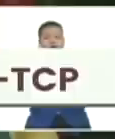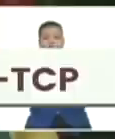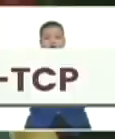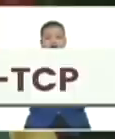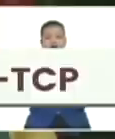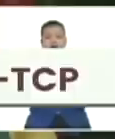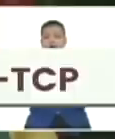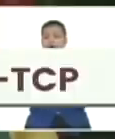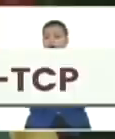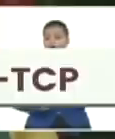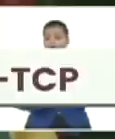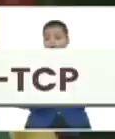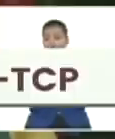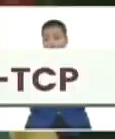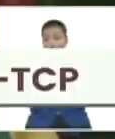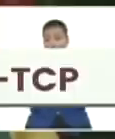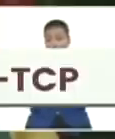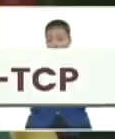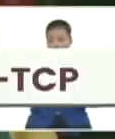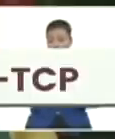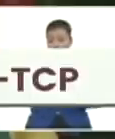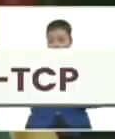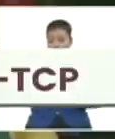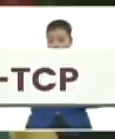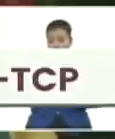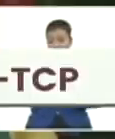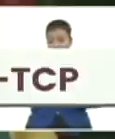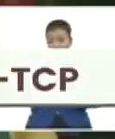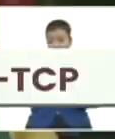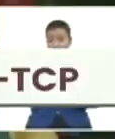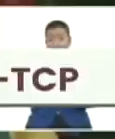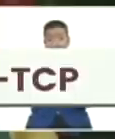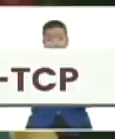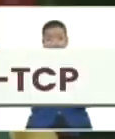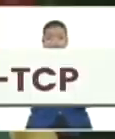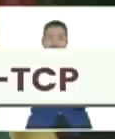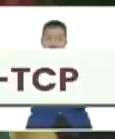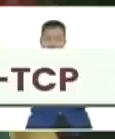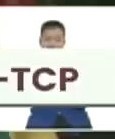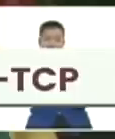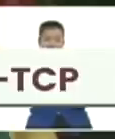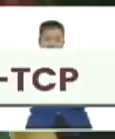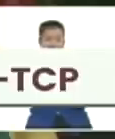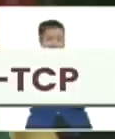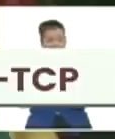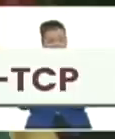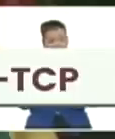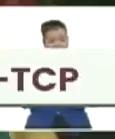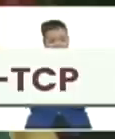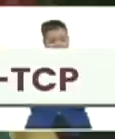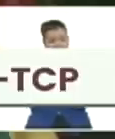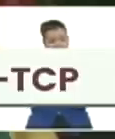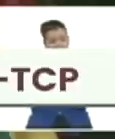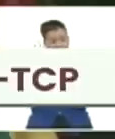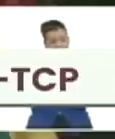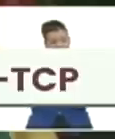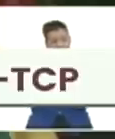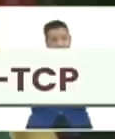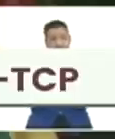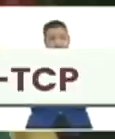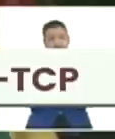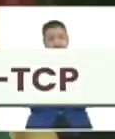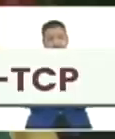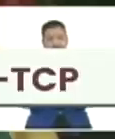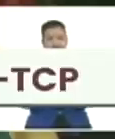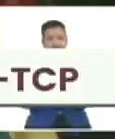Democrática de las Américas, lo único que ha conseguido es debilitar la institucionalidad del mencionado foro regional, próximo a